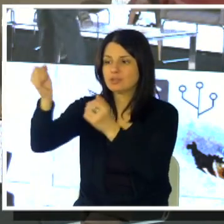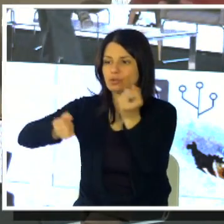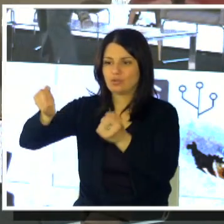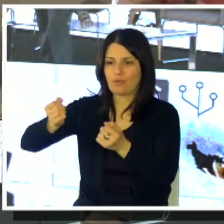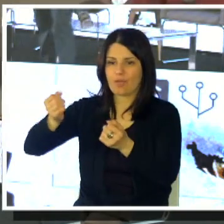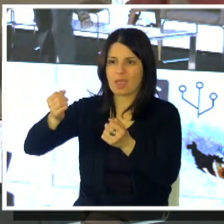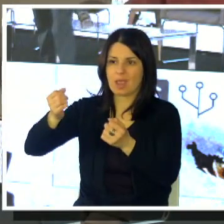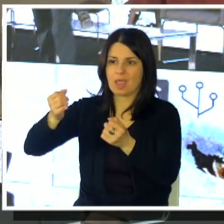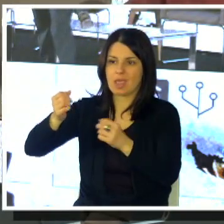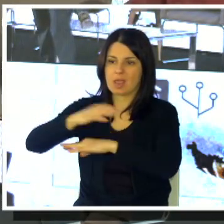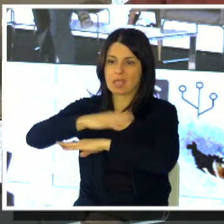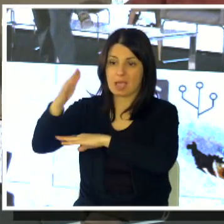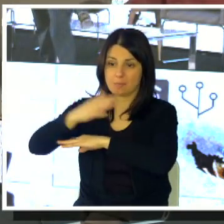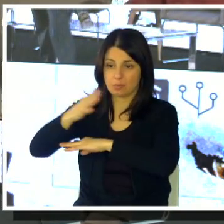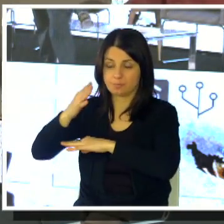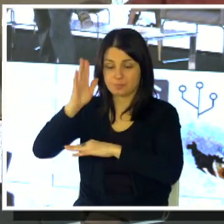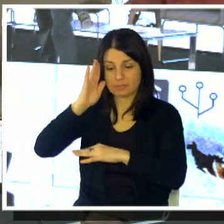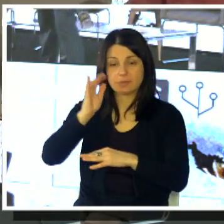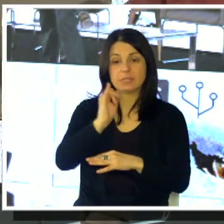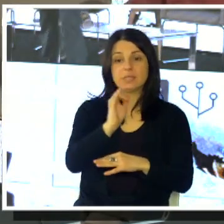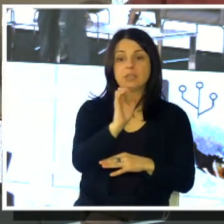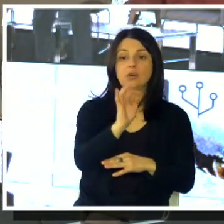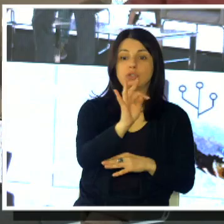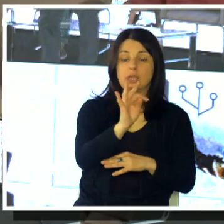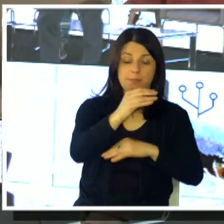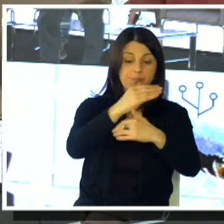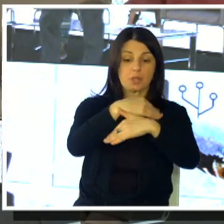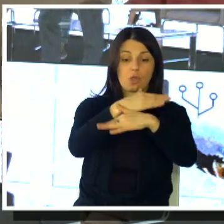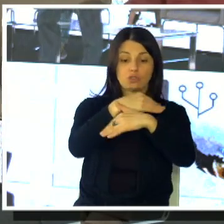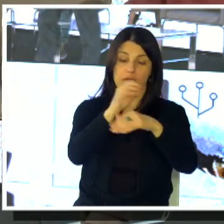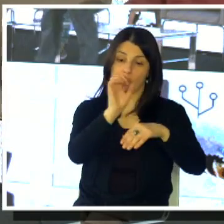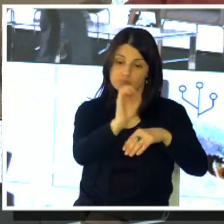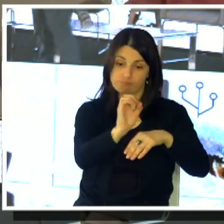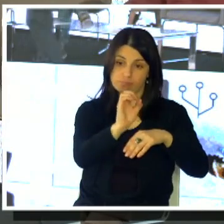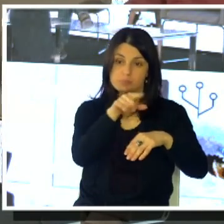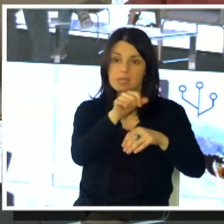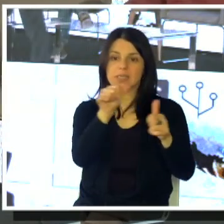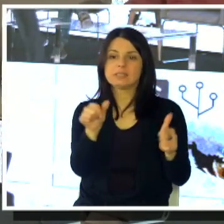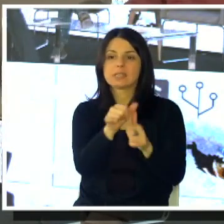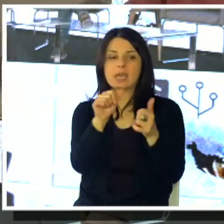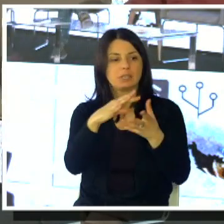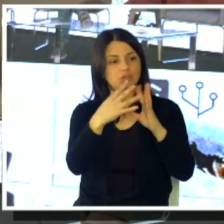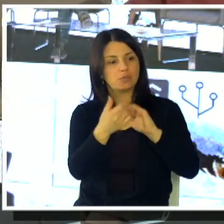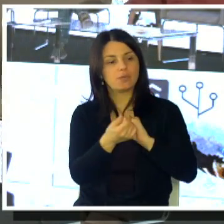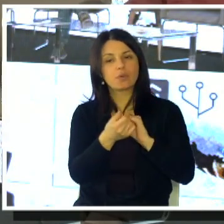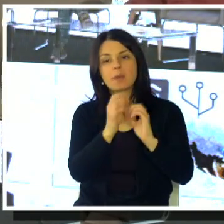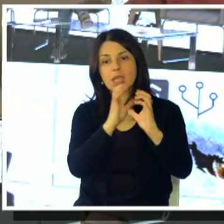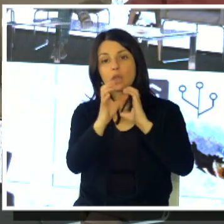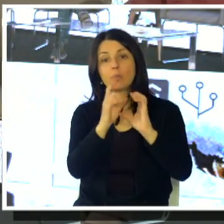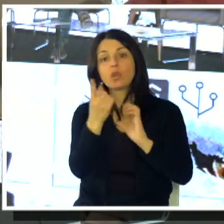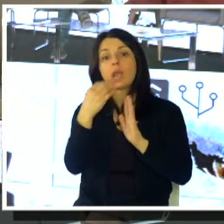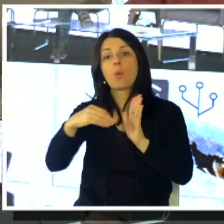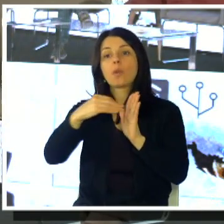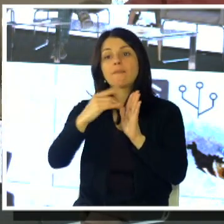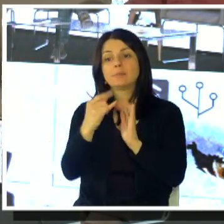Ahora supongan que el dispositivo IoT que tenemos en el contenedor de la basura está implementado de tal forma que va a comunicar una vez al